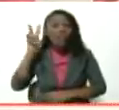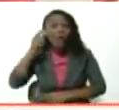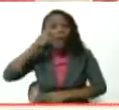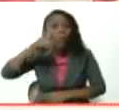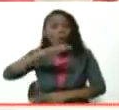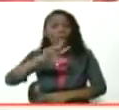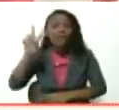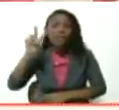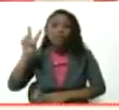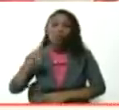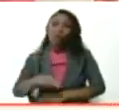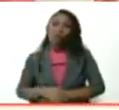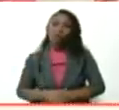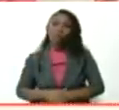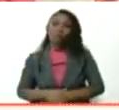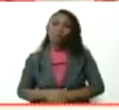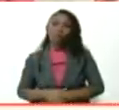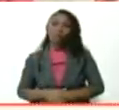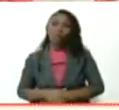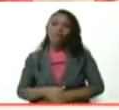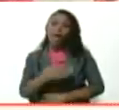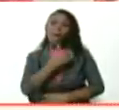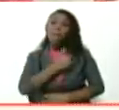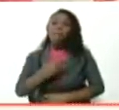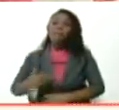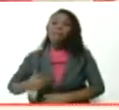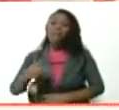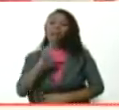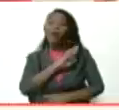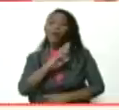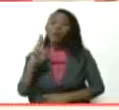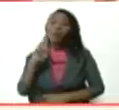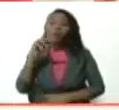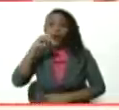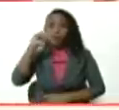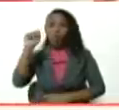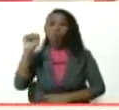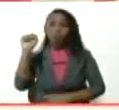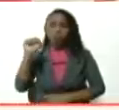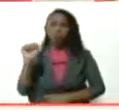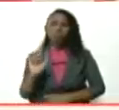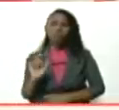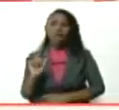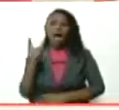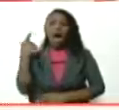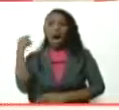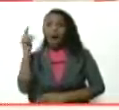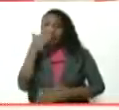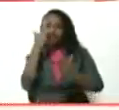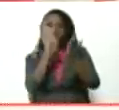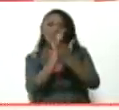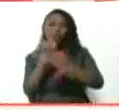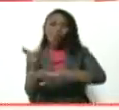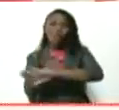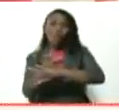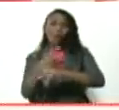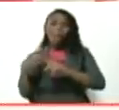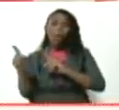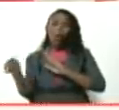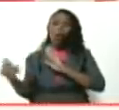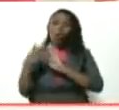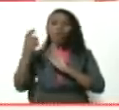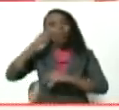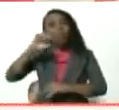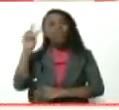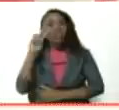Venezuela. El presidente de la República es Nicolás Maduro y está al frente del gobierno, pero es contra el pueblo de